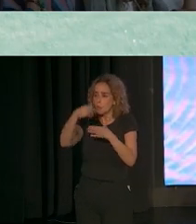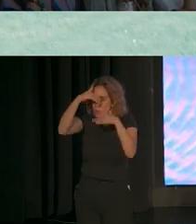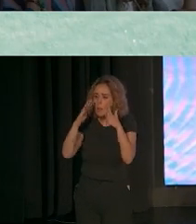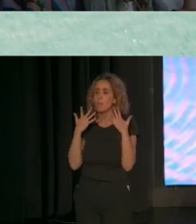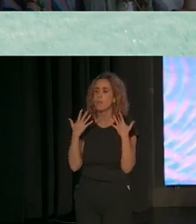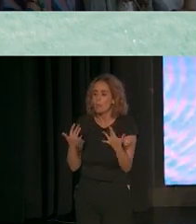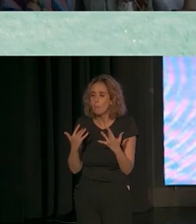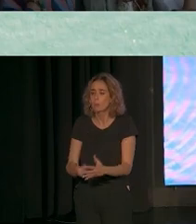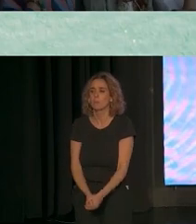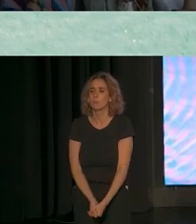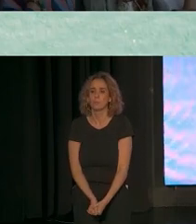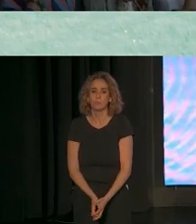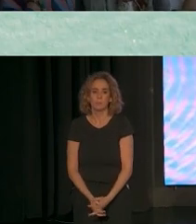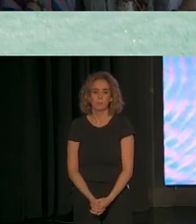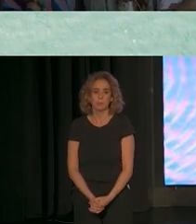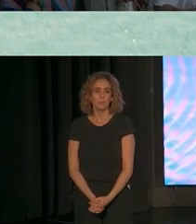atención temprana.